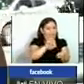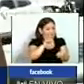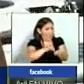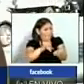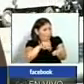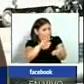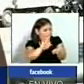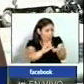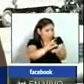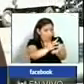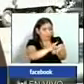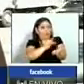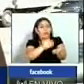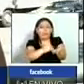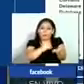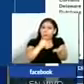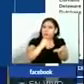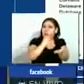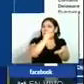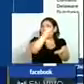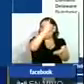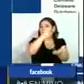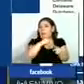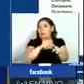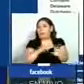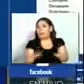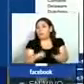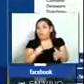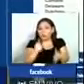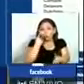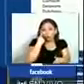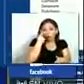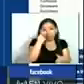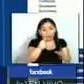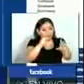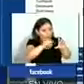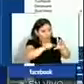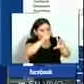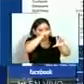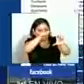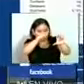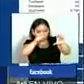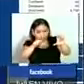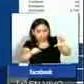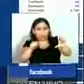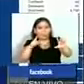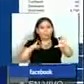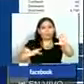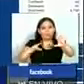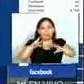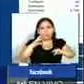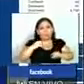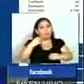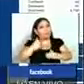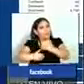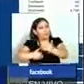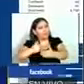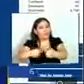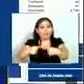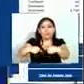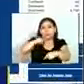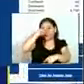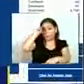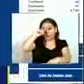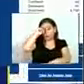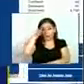De la pandemia Sigue registrando Aumento de casos Pero dado a ver Caer la curva En cuanto a la tasa De contagio Avanza en la reapertura Y